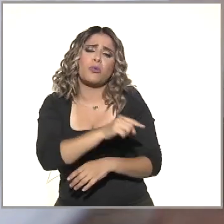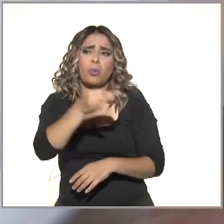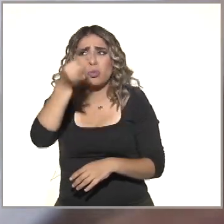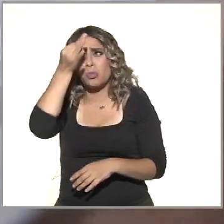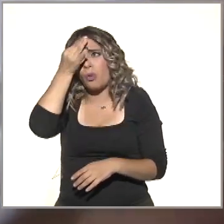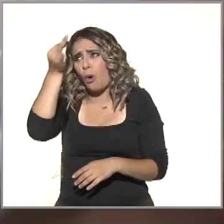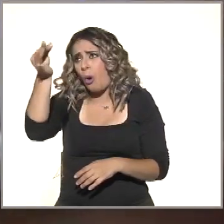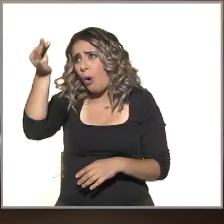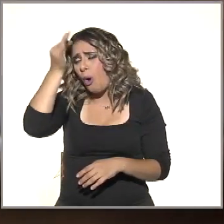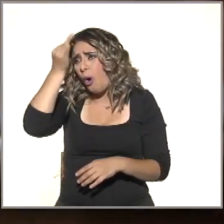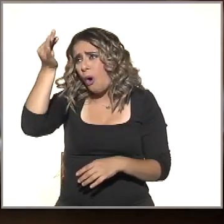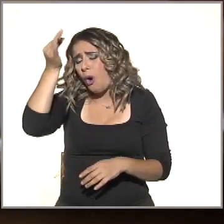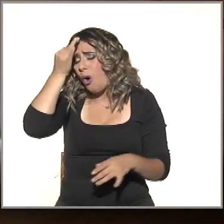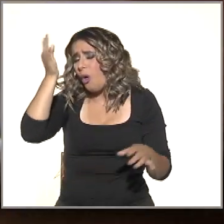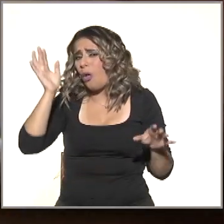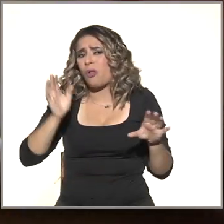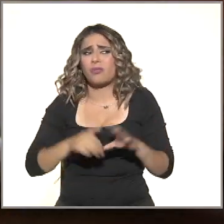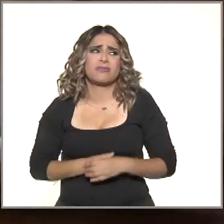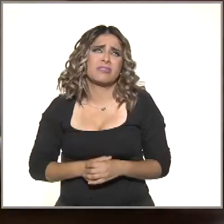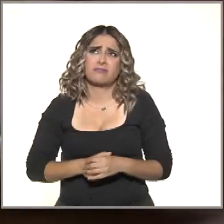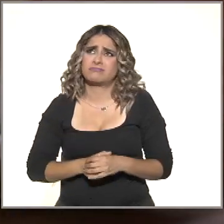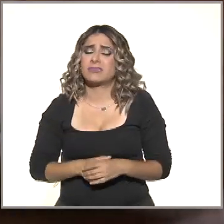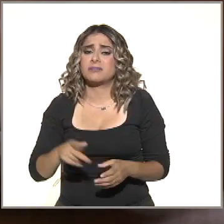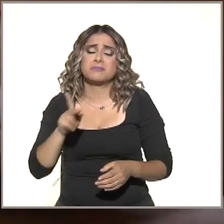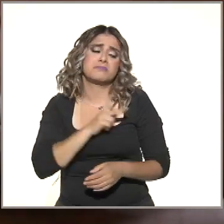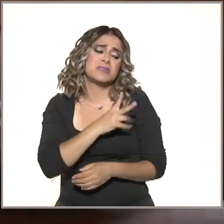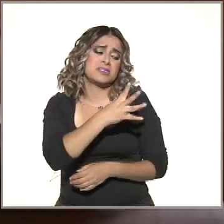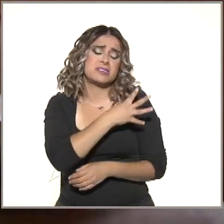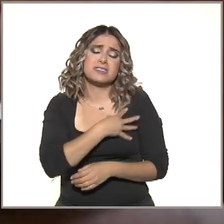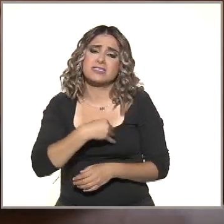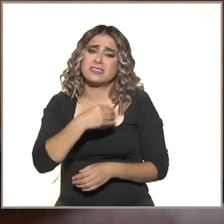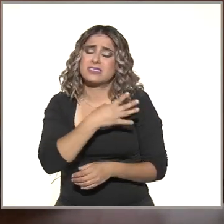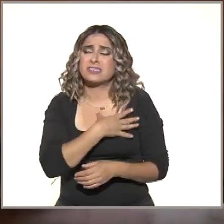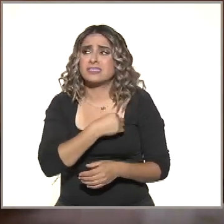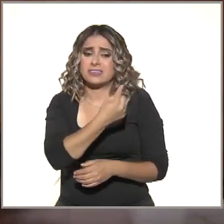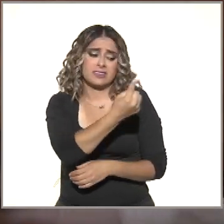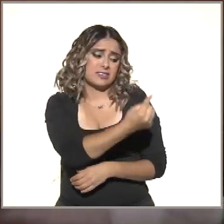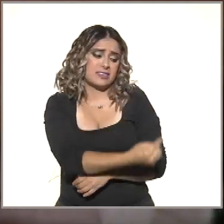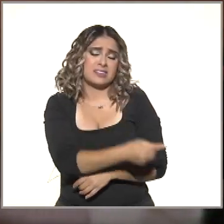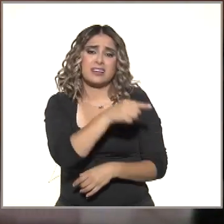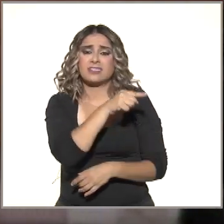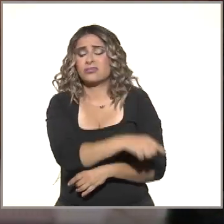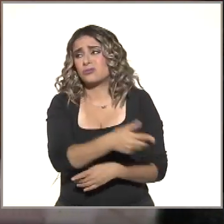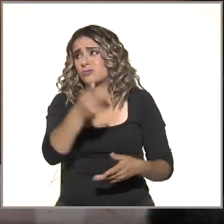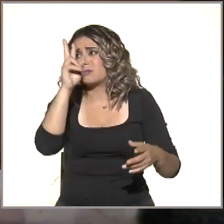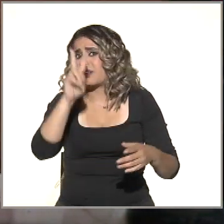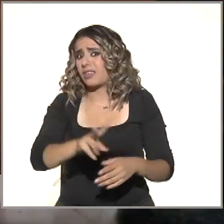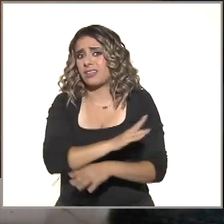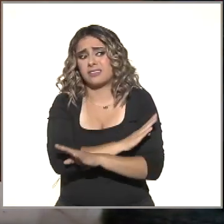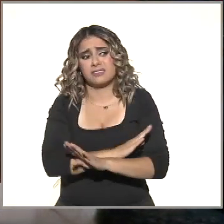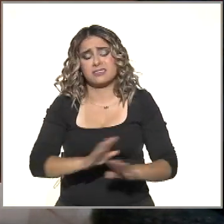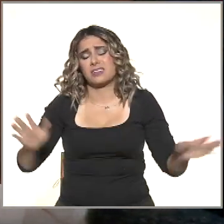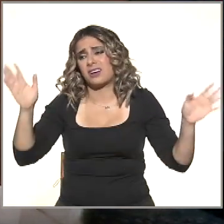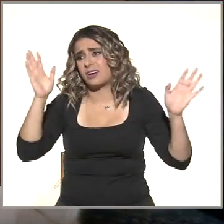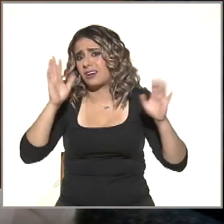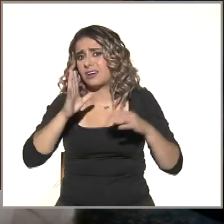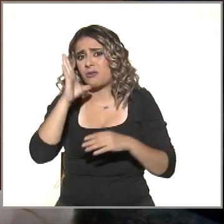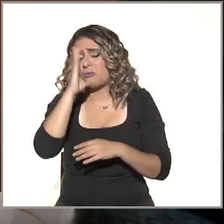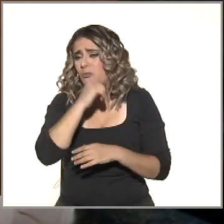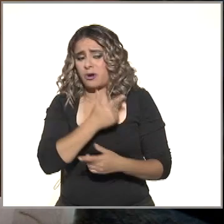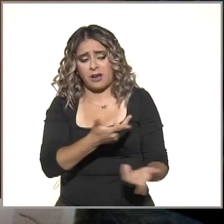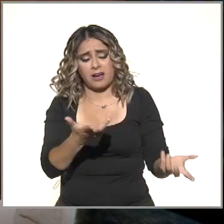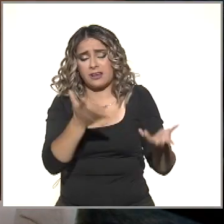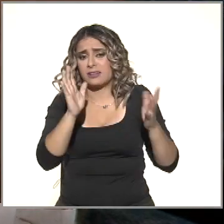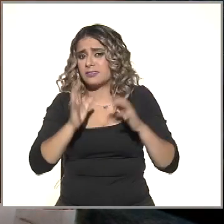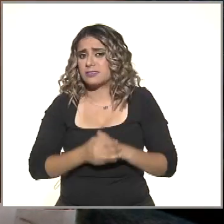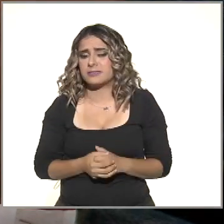tonta eres. Ay, mi hijita, ya ni la muelas. Yo pienso que hasta que